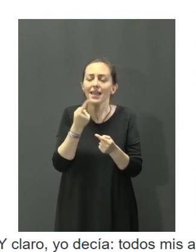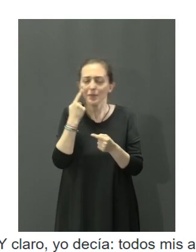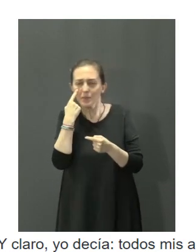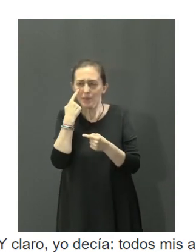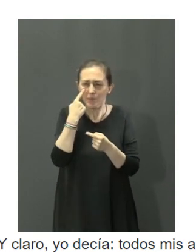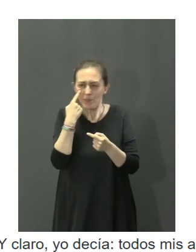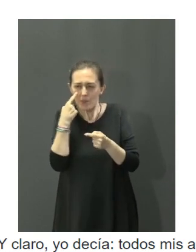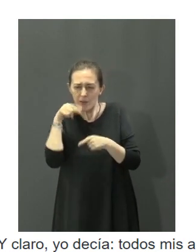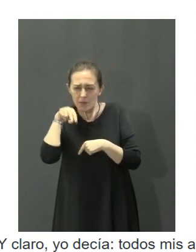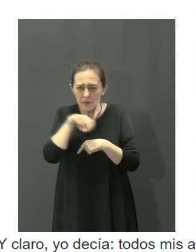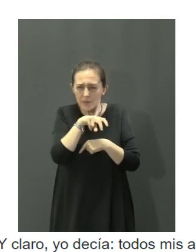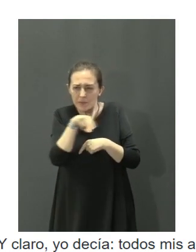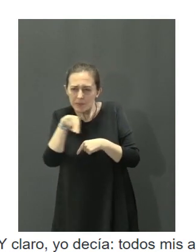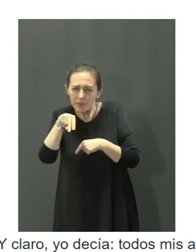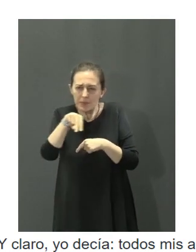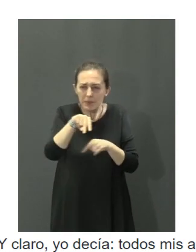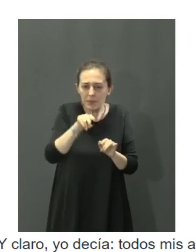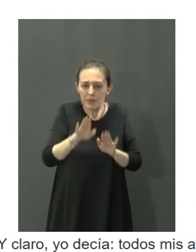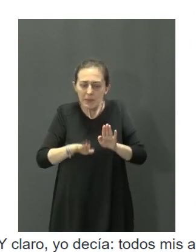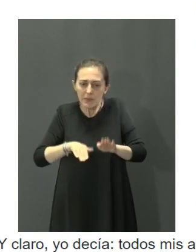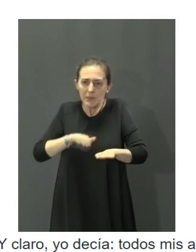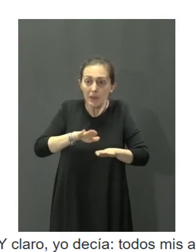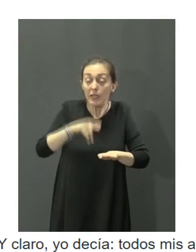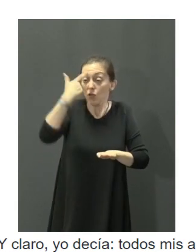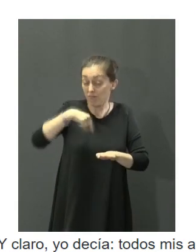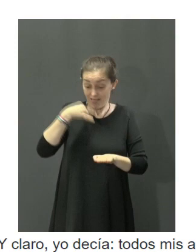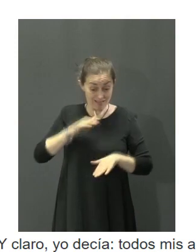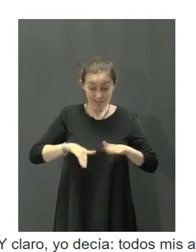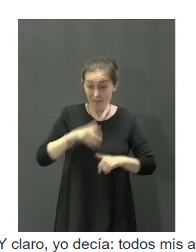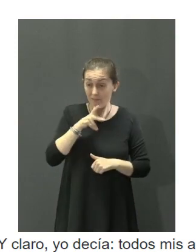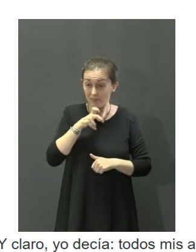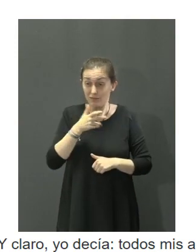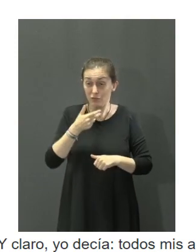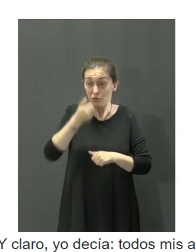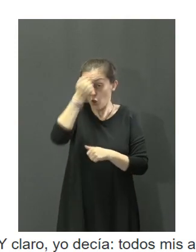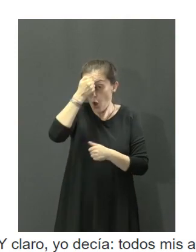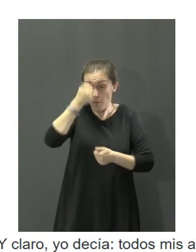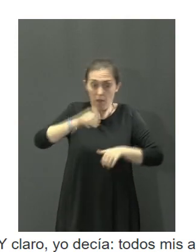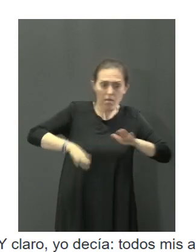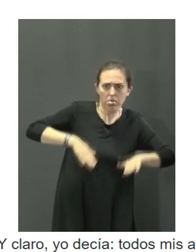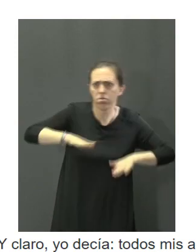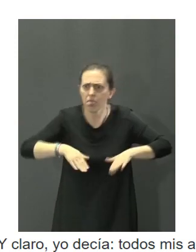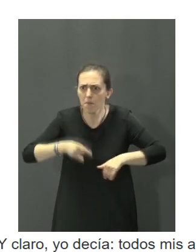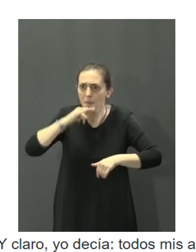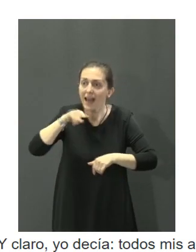mis movimientos eran realmente torpes y realmente poco